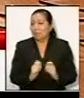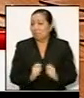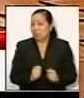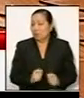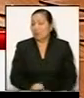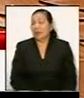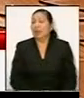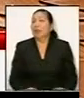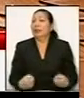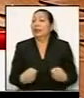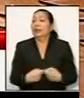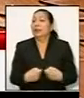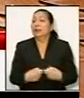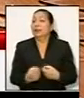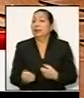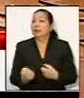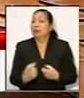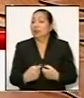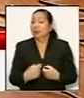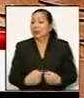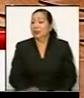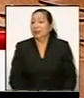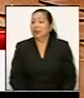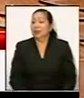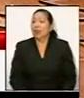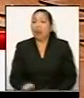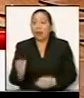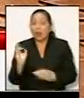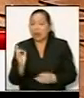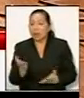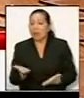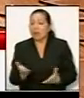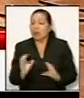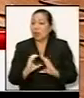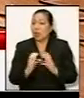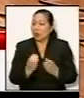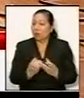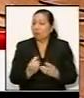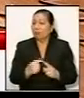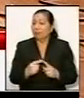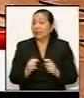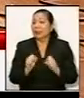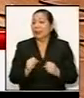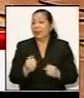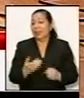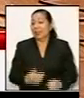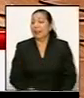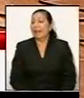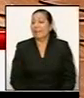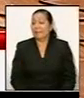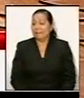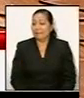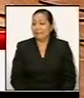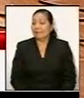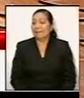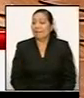internet las que se recogieron en la en las conferencias o en los congresos etcétera eso sí no